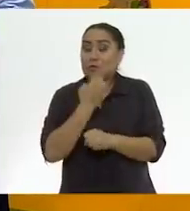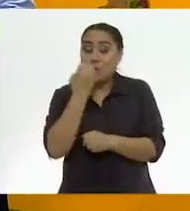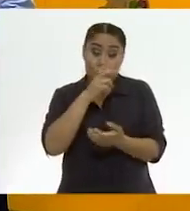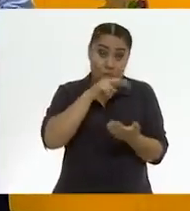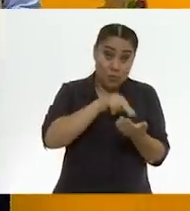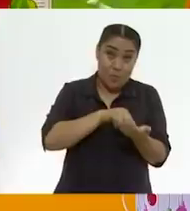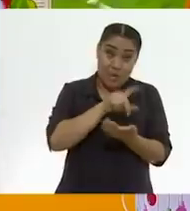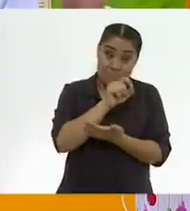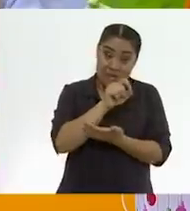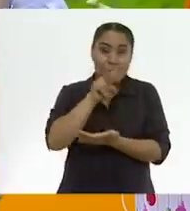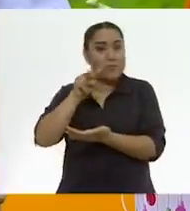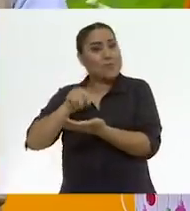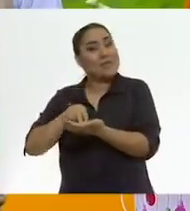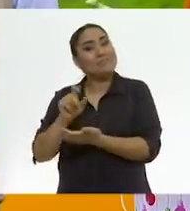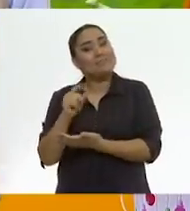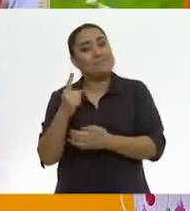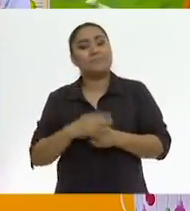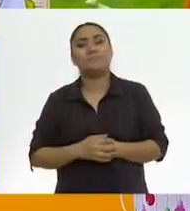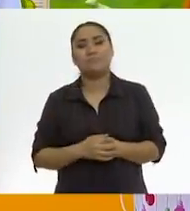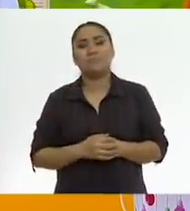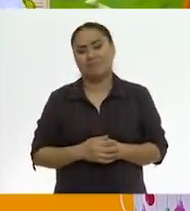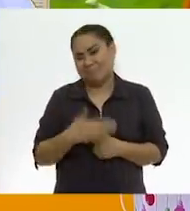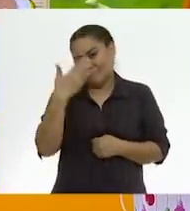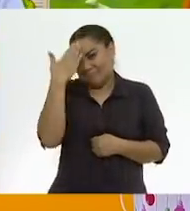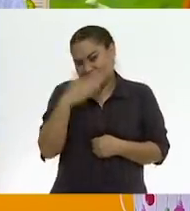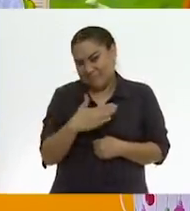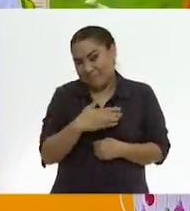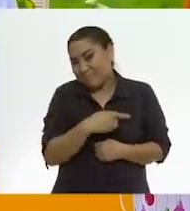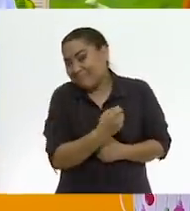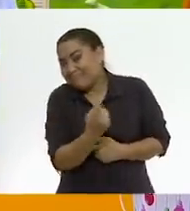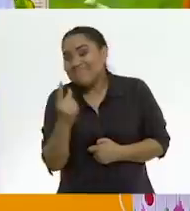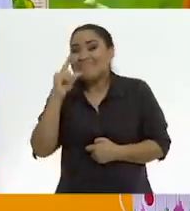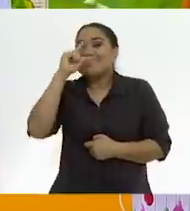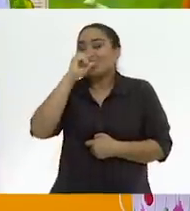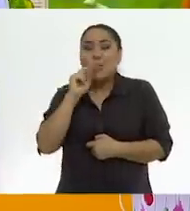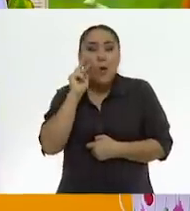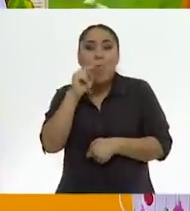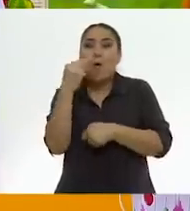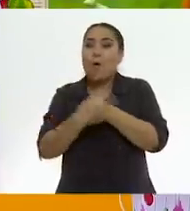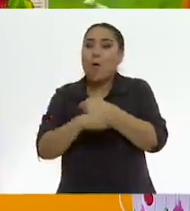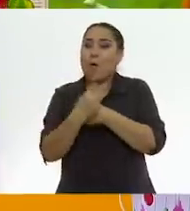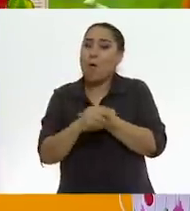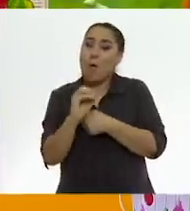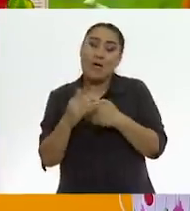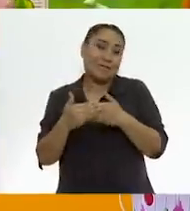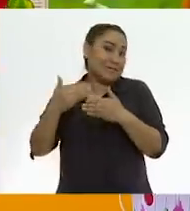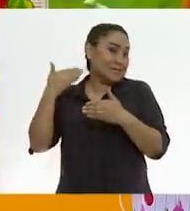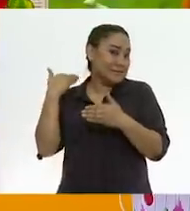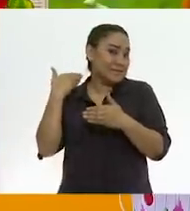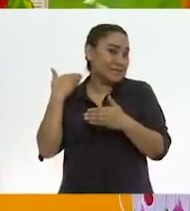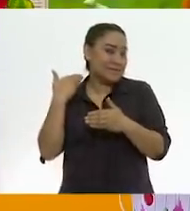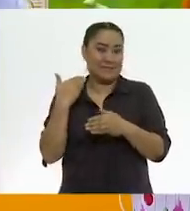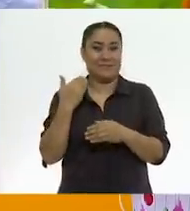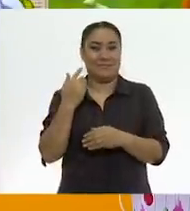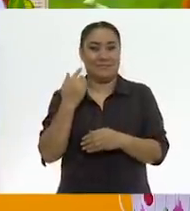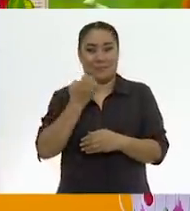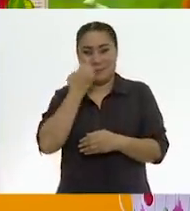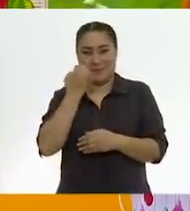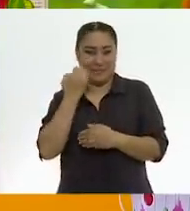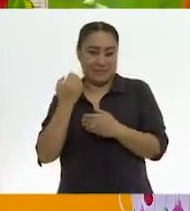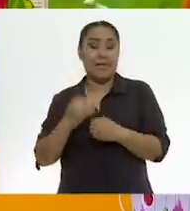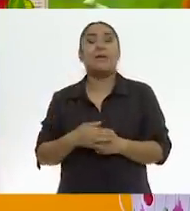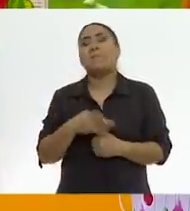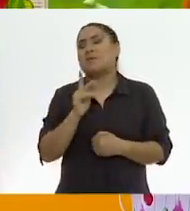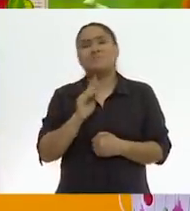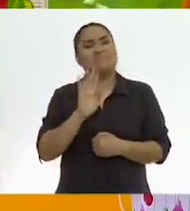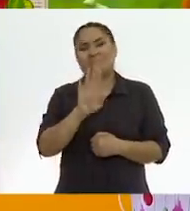2020-2021. Sabemos que algunos de ustedes no pudieron ver todas las clases que tuvimos en el cierre del año anterior, pero no